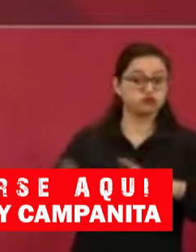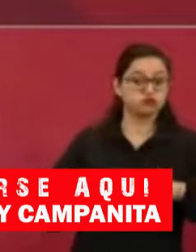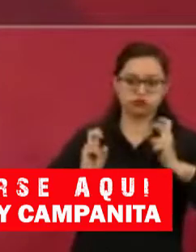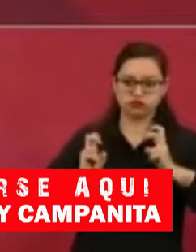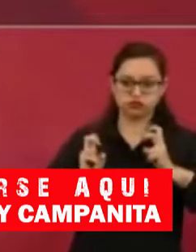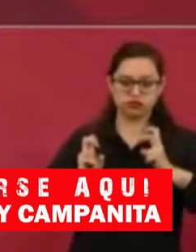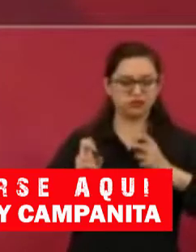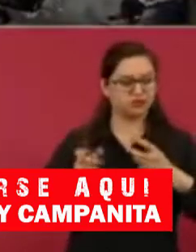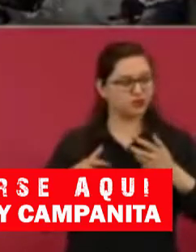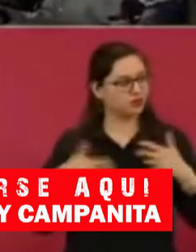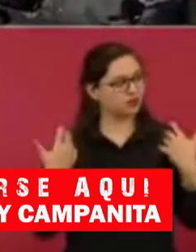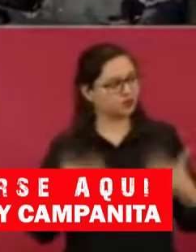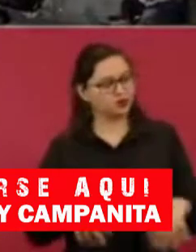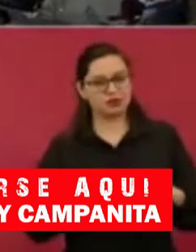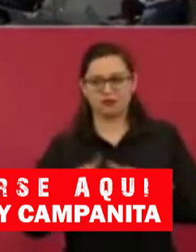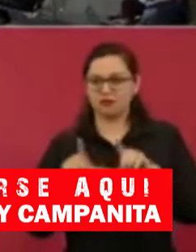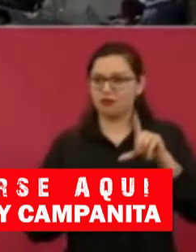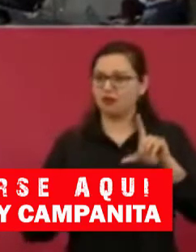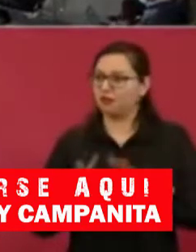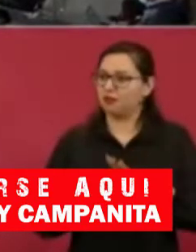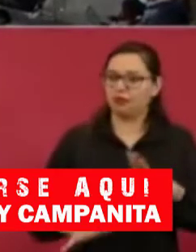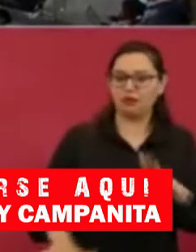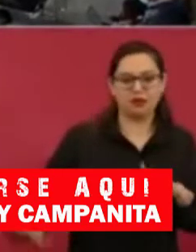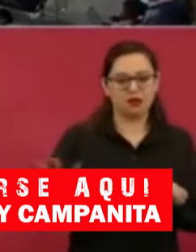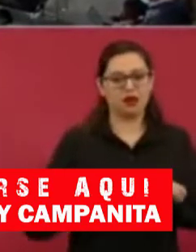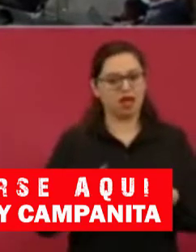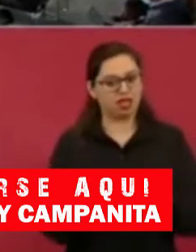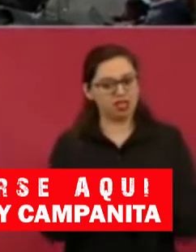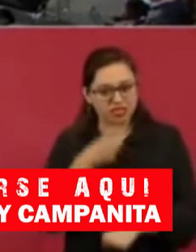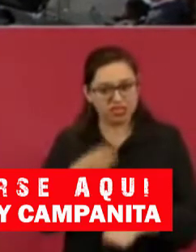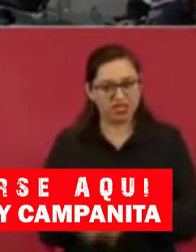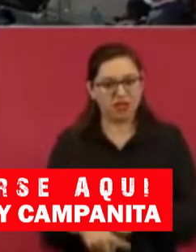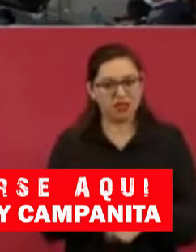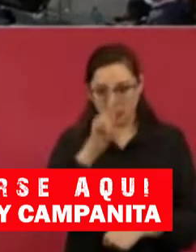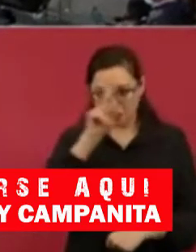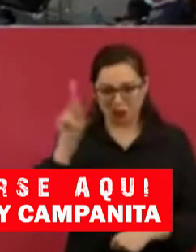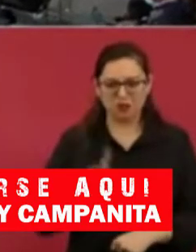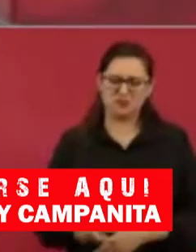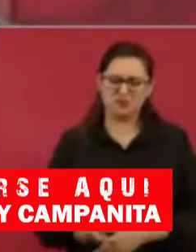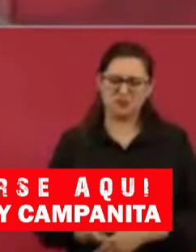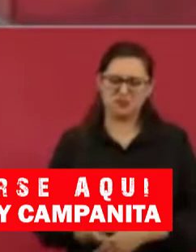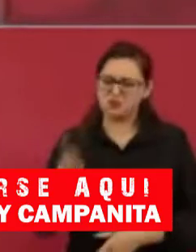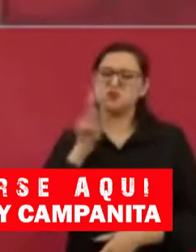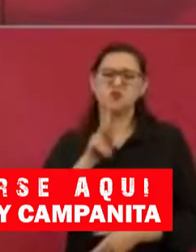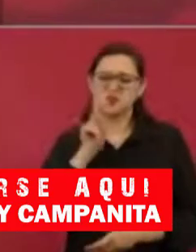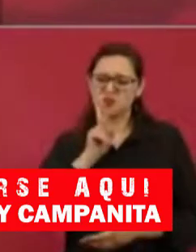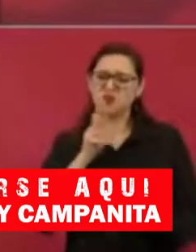Y se afectó a todo un pueblo. Y hay pruebas